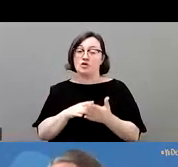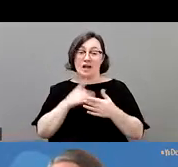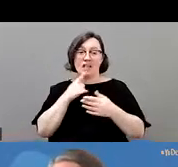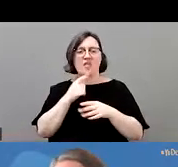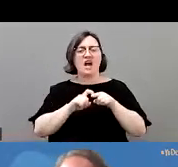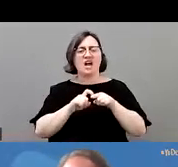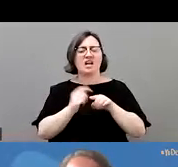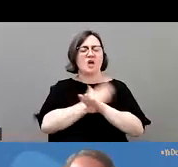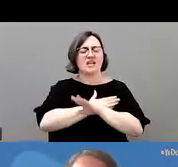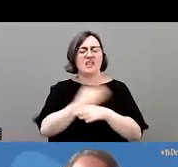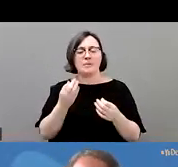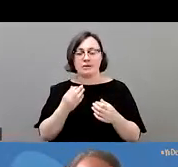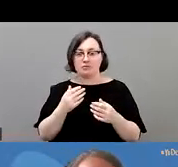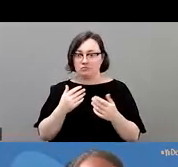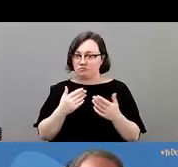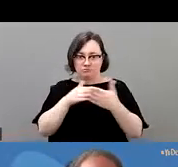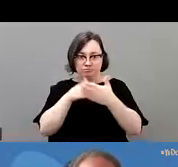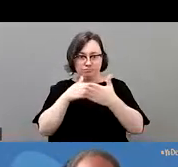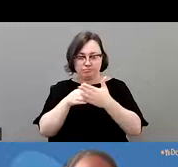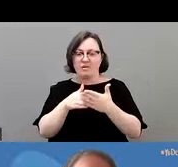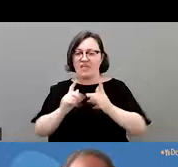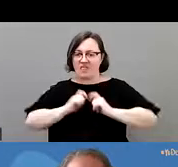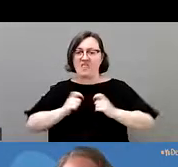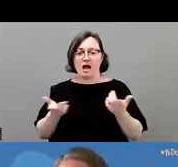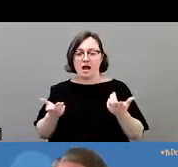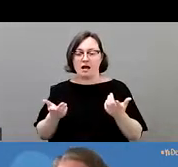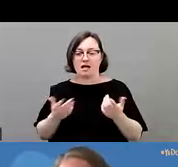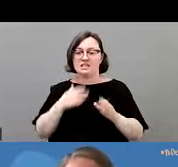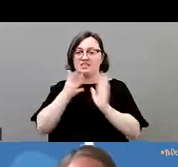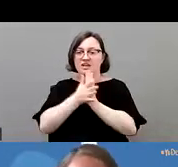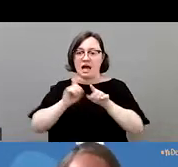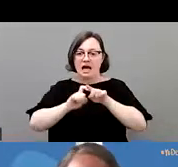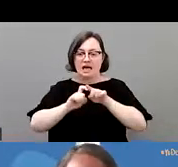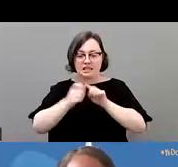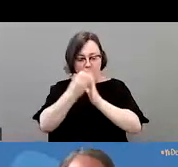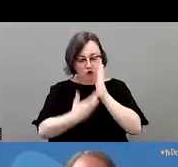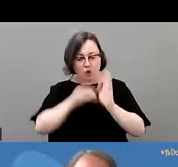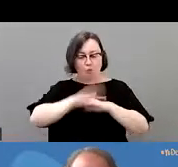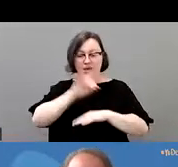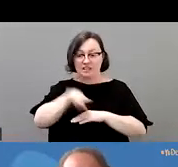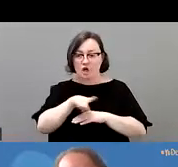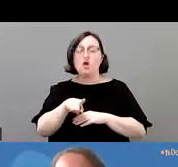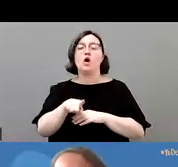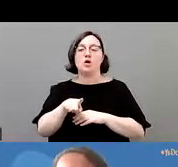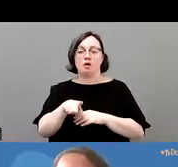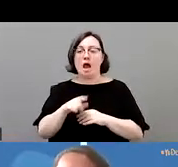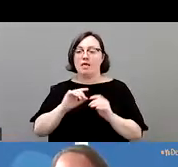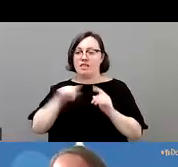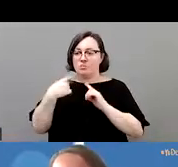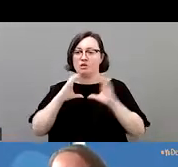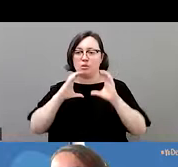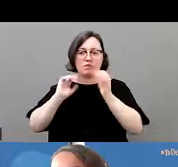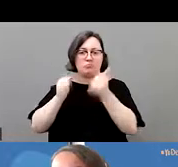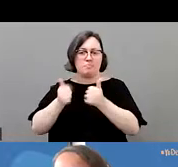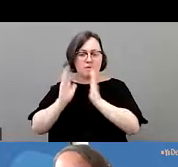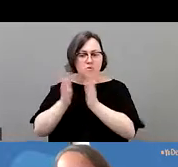el hecho de poner un sistema de comunicación, el tener que cumplir una serie de cosas o de requisitos previos antes de poder beneficiarse de un